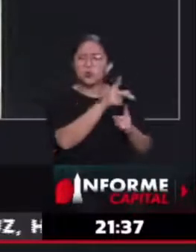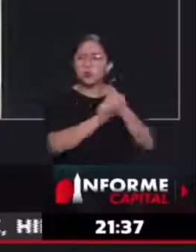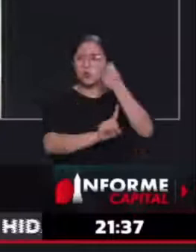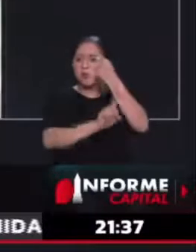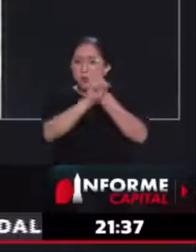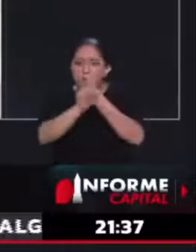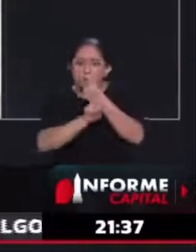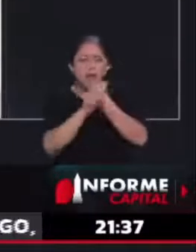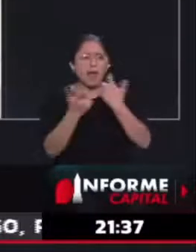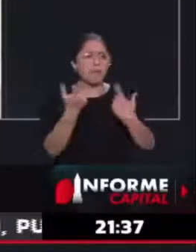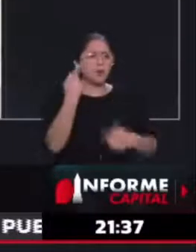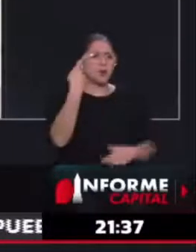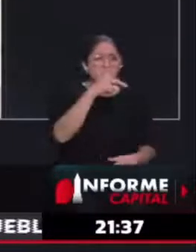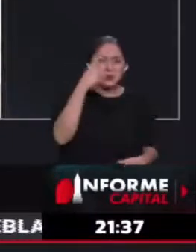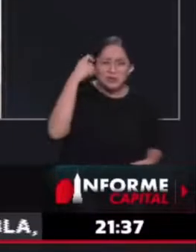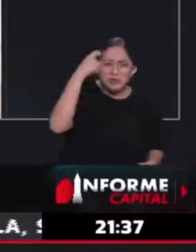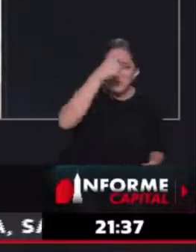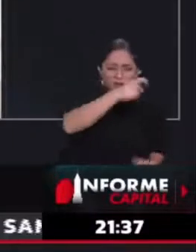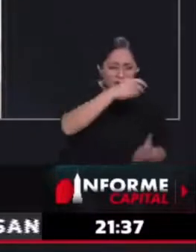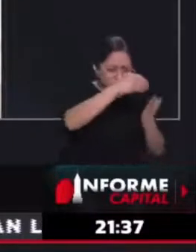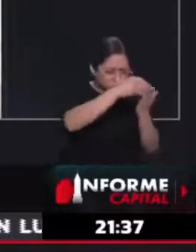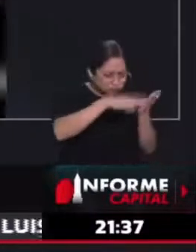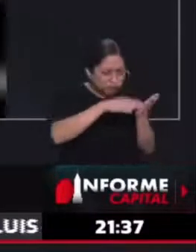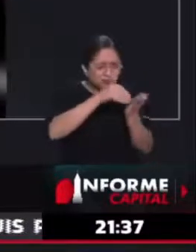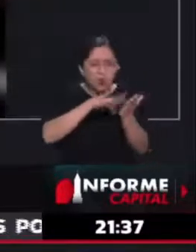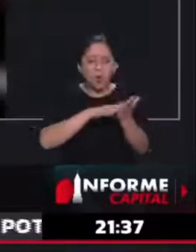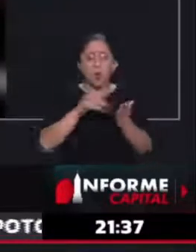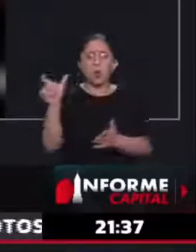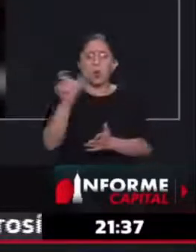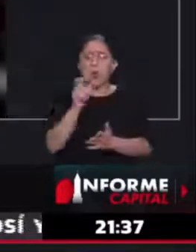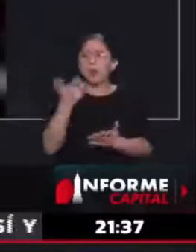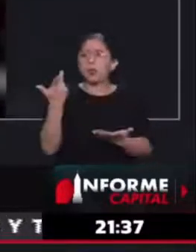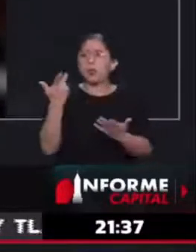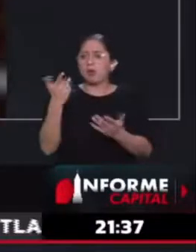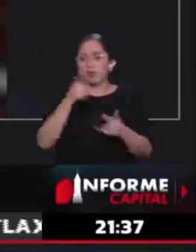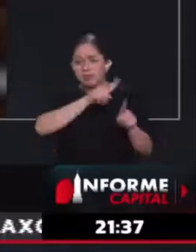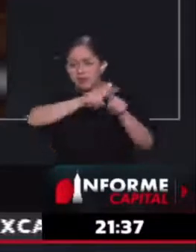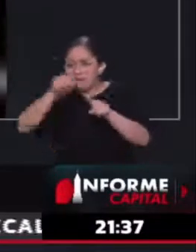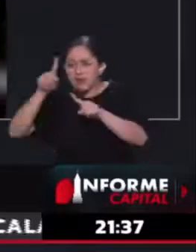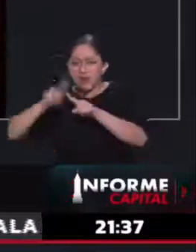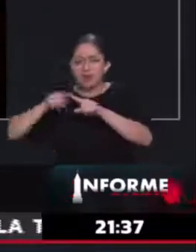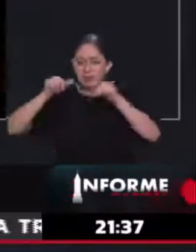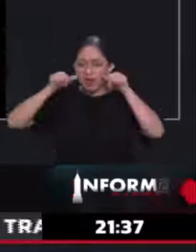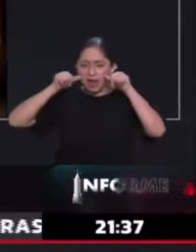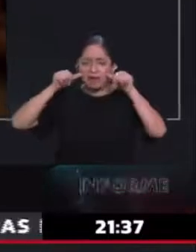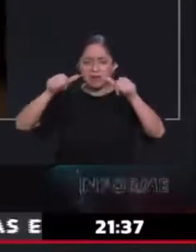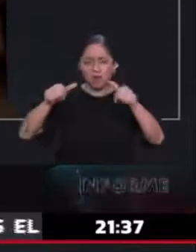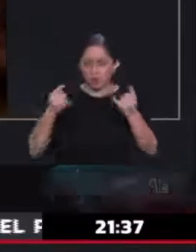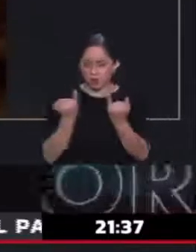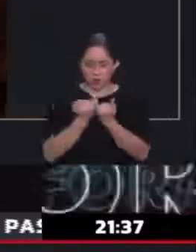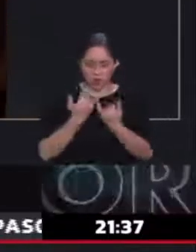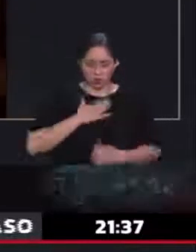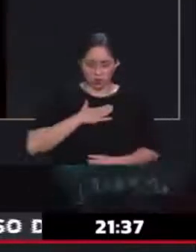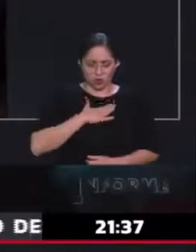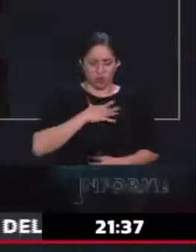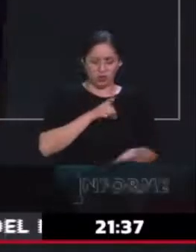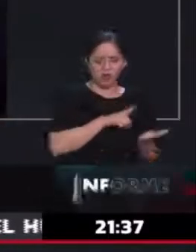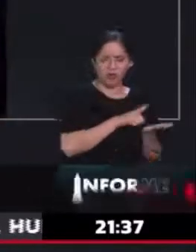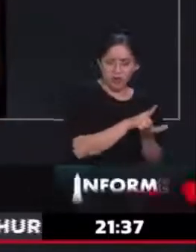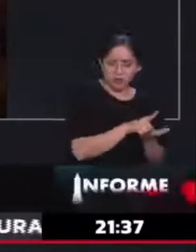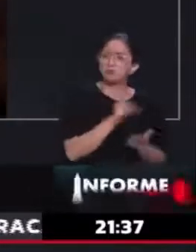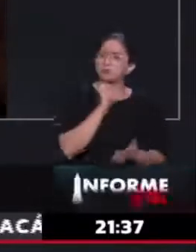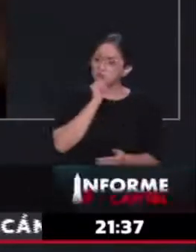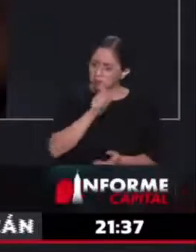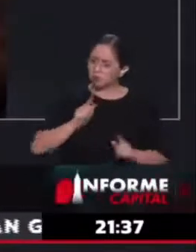las dificultades que tienen para acceder a los servicios, a todos los servicios que la población tiene. Creo